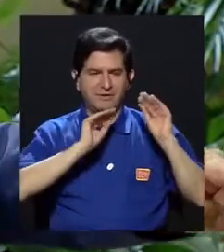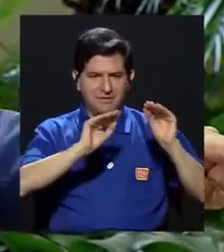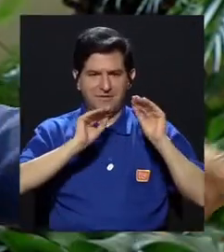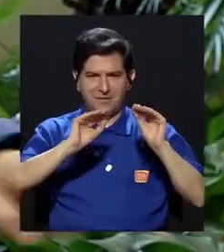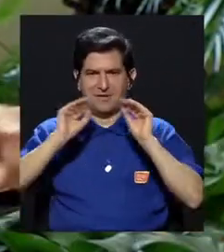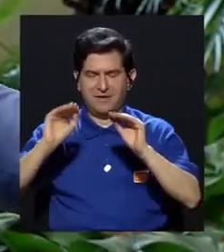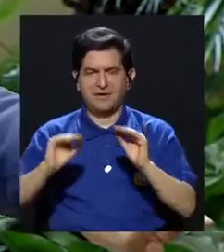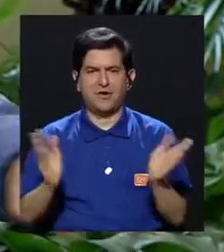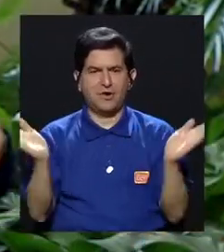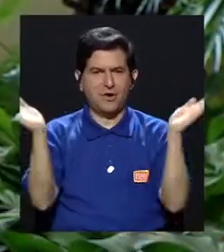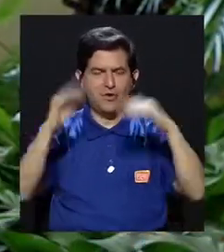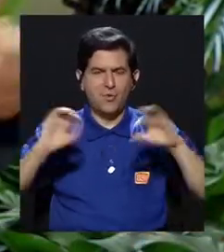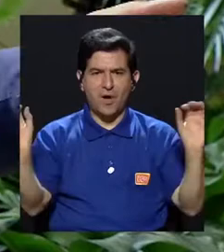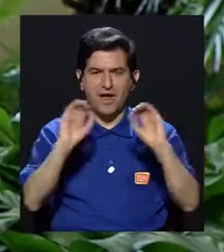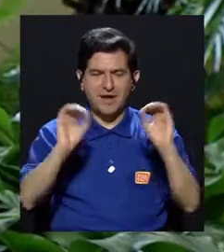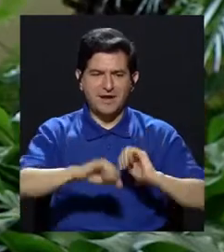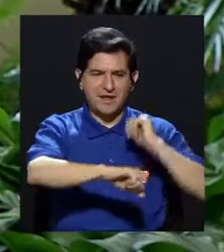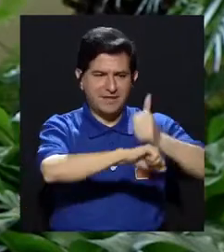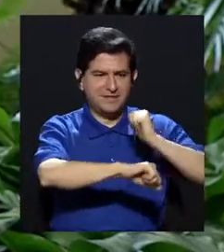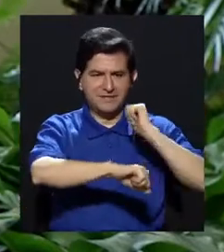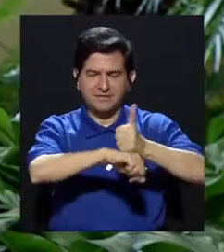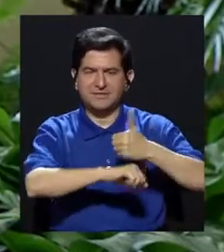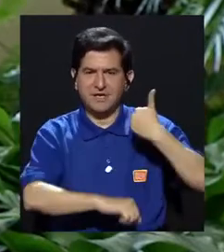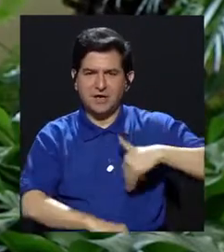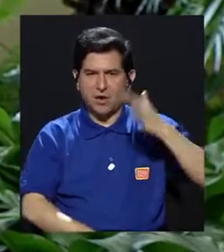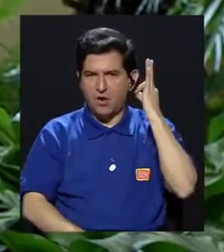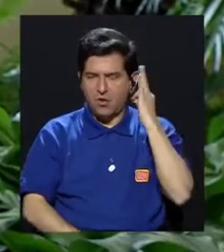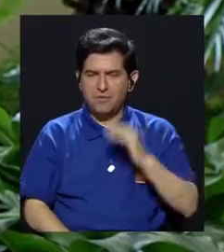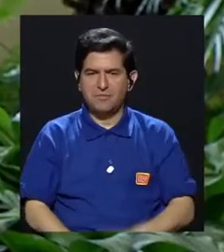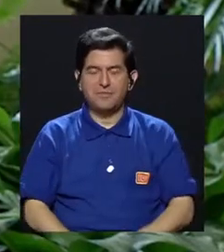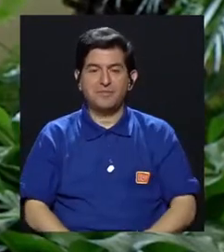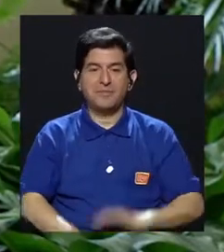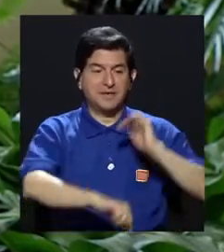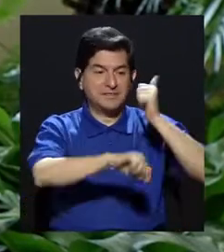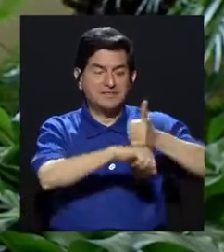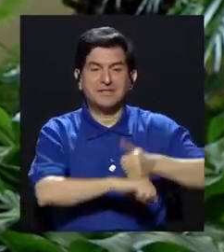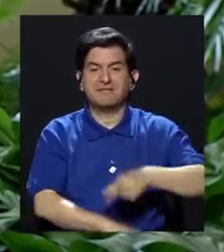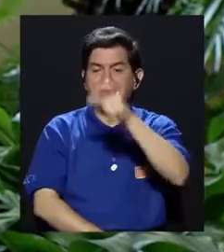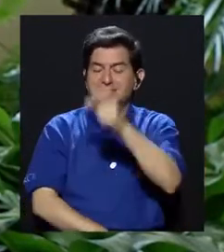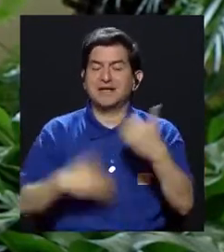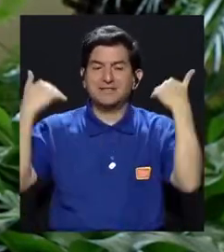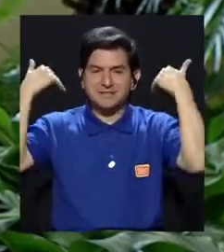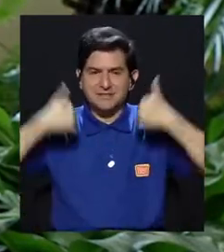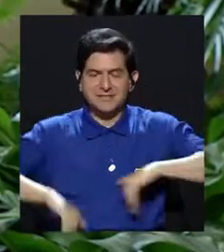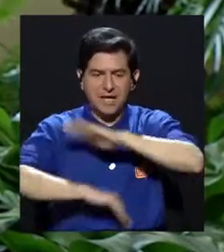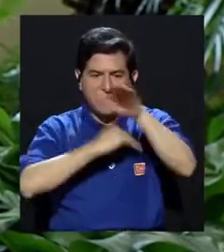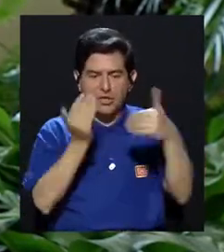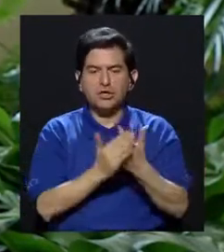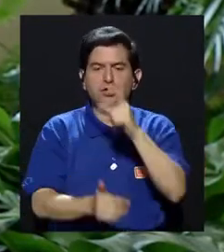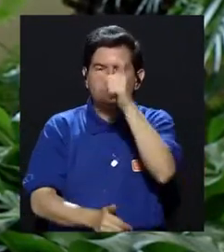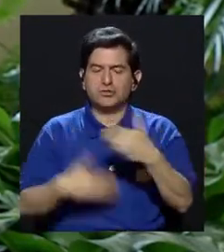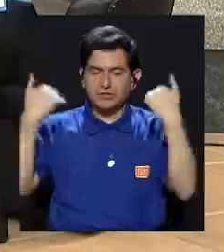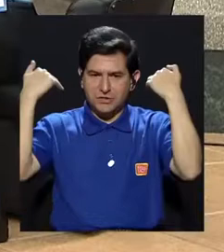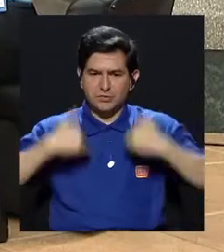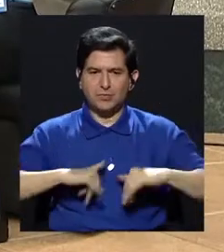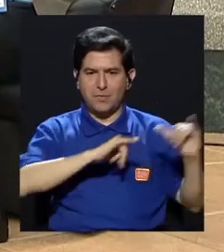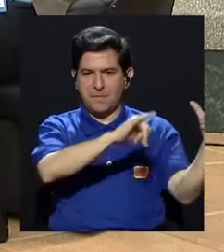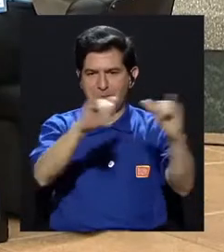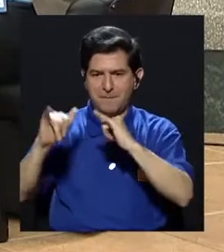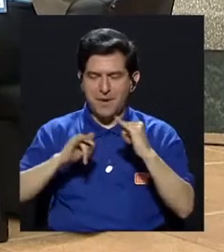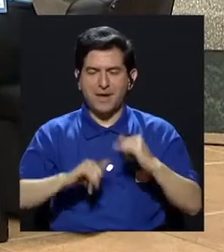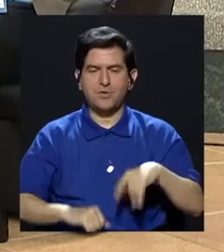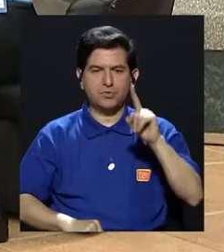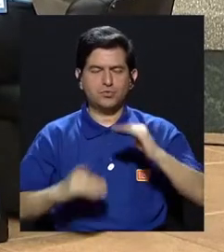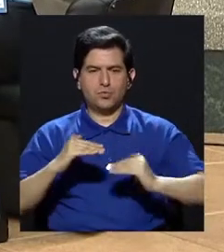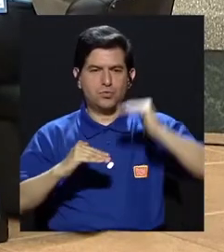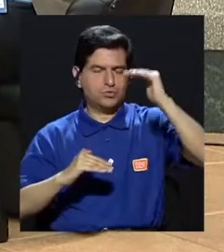enseñarles que no hay nada que se asigne a hombres y a mujeres. Todos somos, se asigna a los seres humanos y todos somos seres humanos. Uh-huh. Y no existe